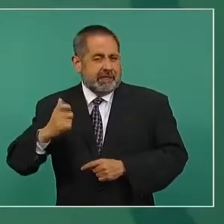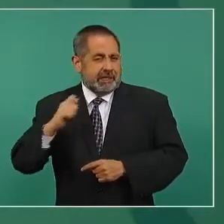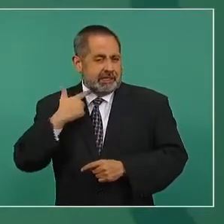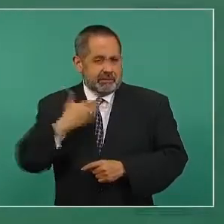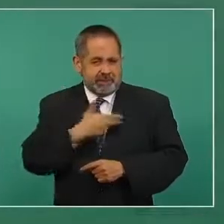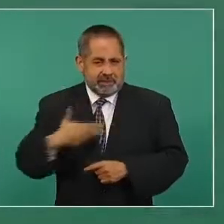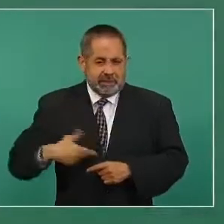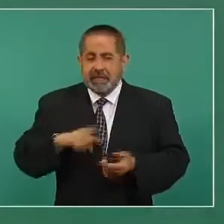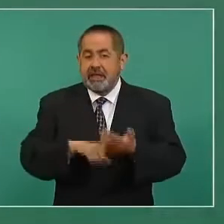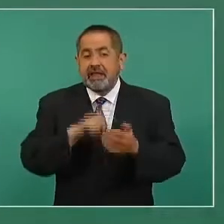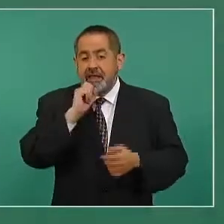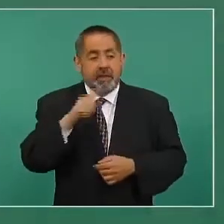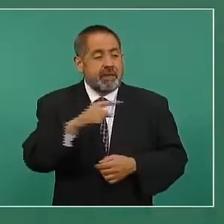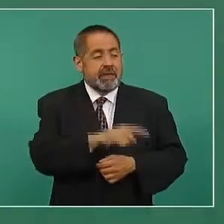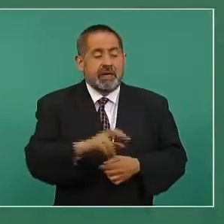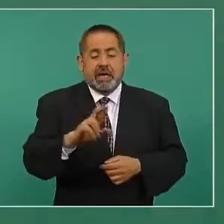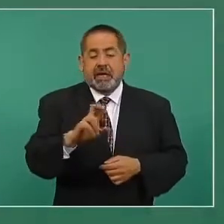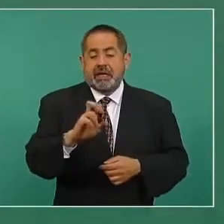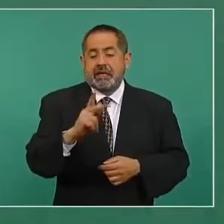Repsol,